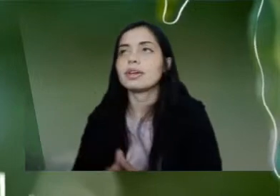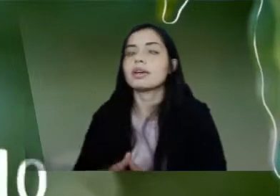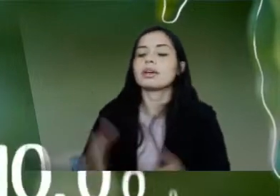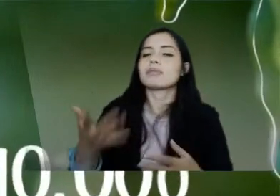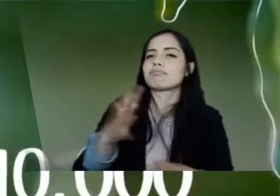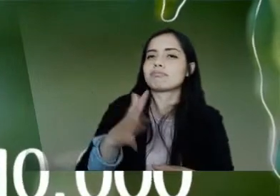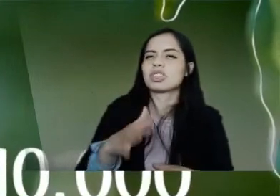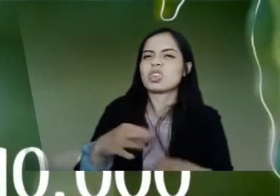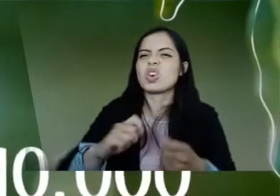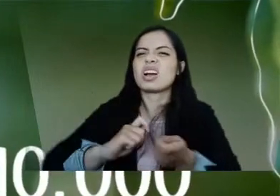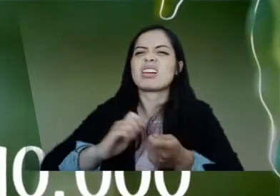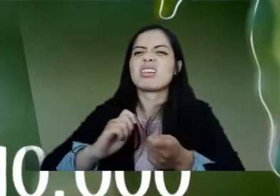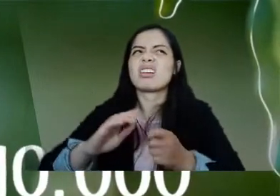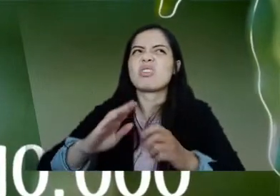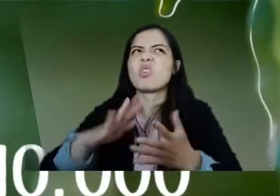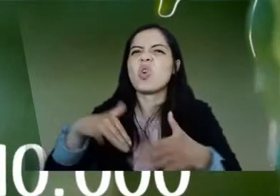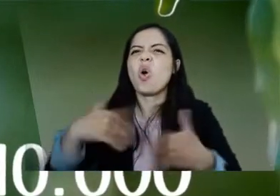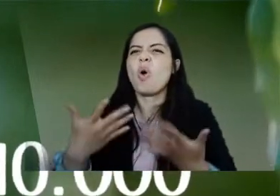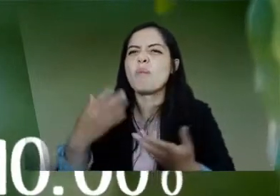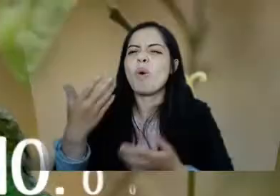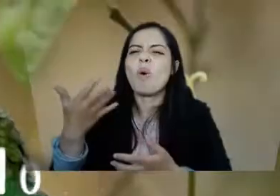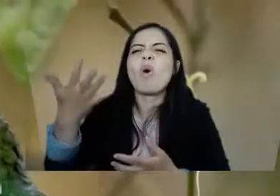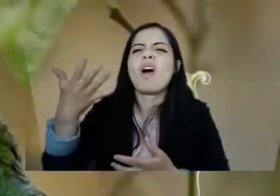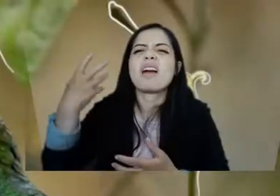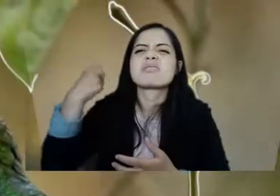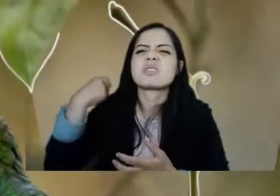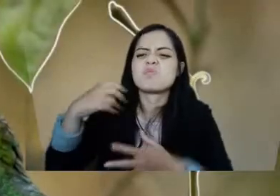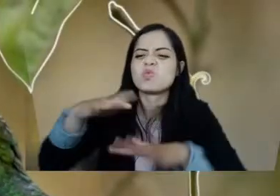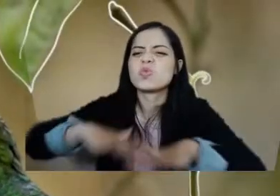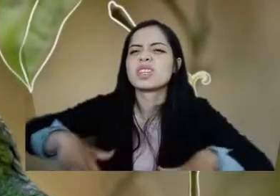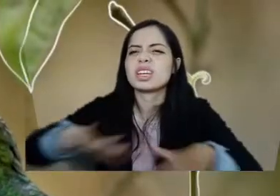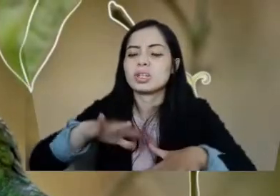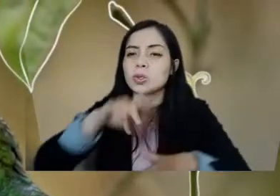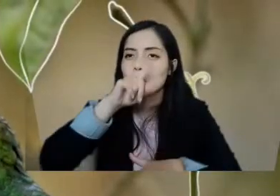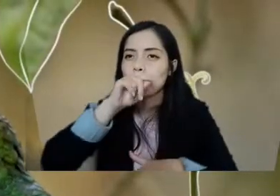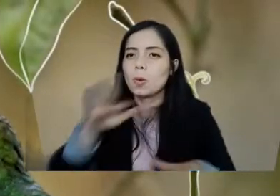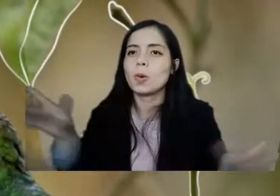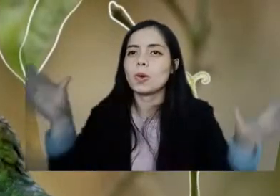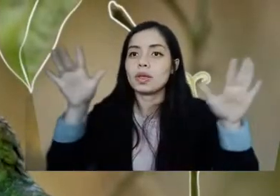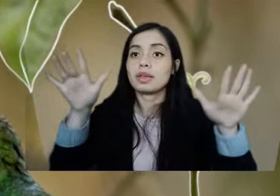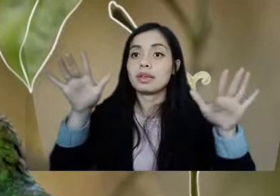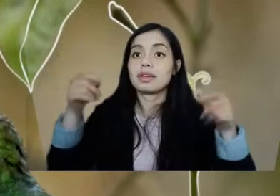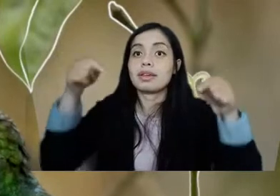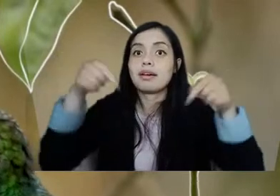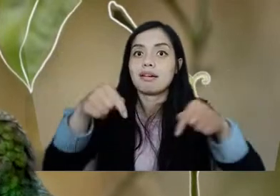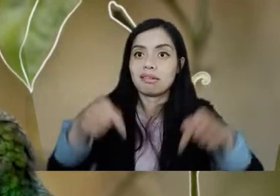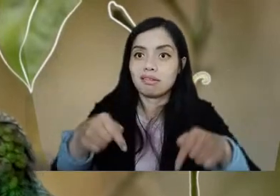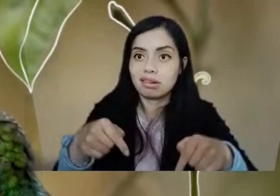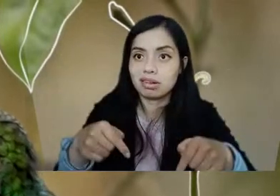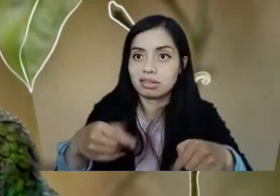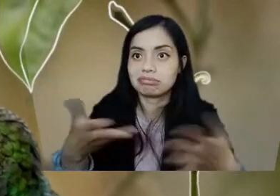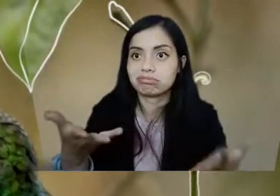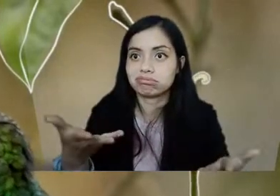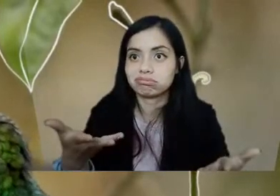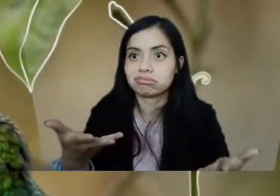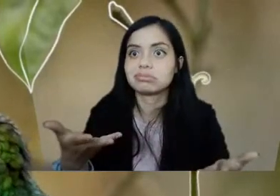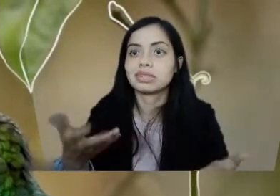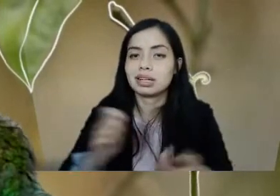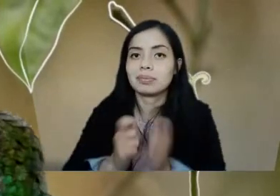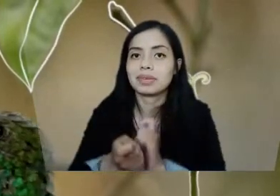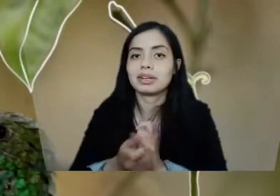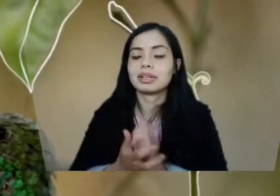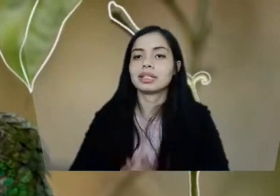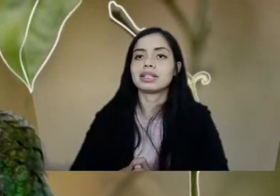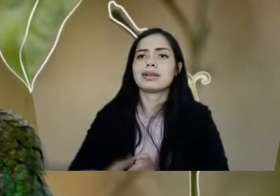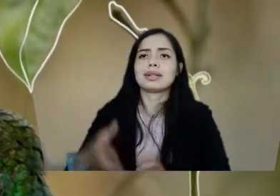existen aproximadamente 10.000 especies de aves y en Colombia tenemos casi 2.000. En este país chiquitico tenemos una quinta parte de todas las